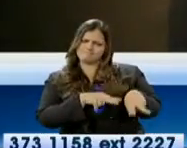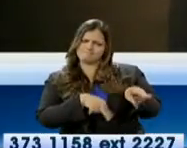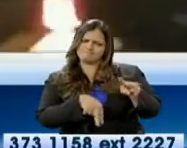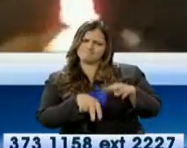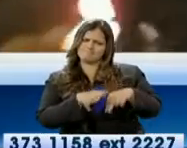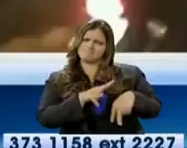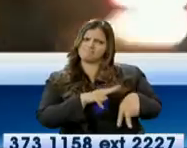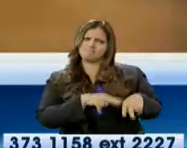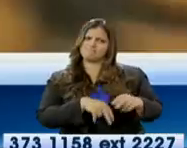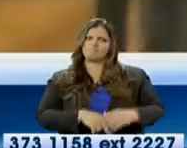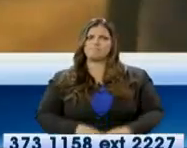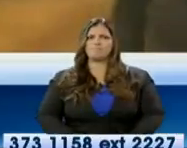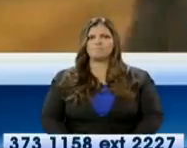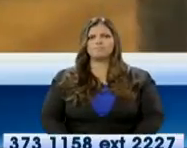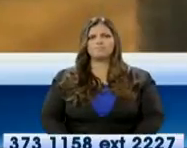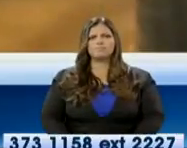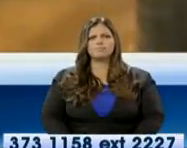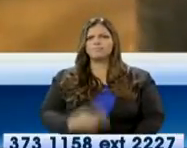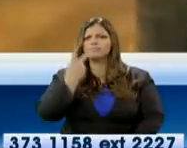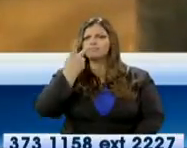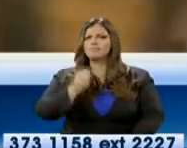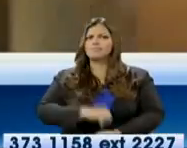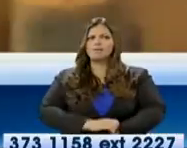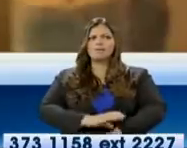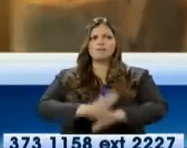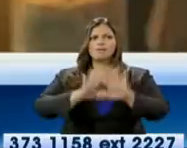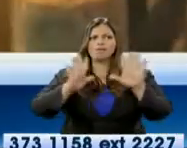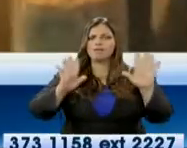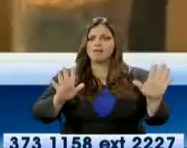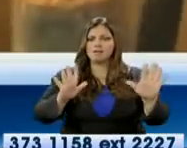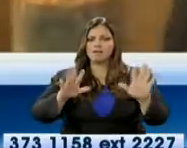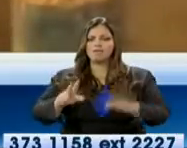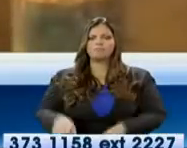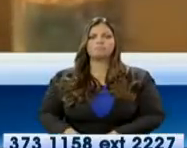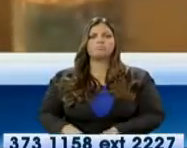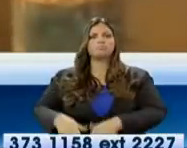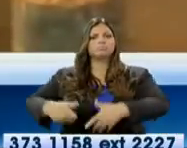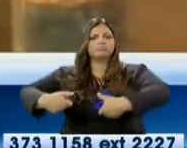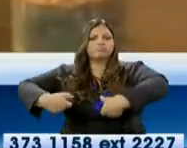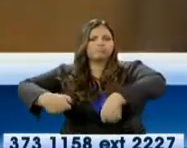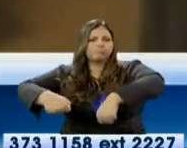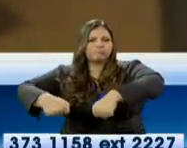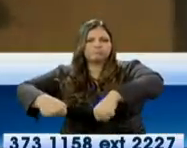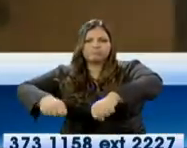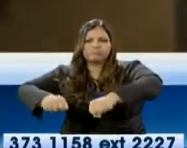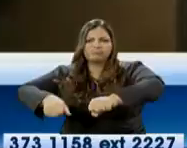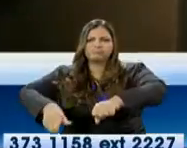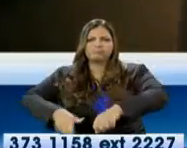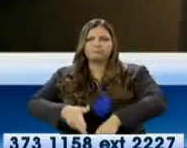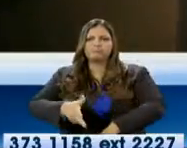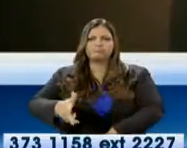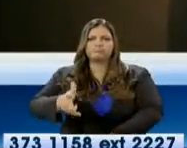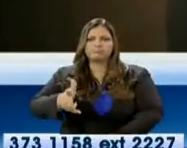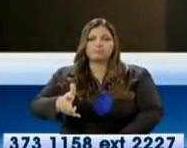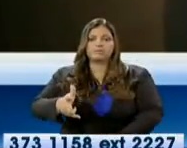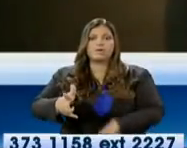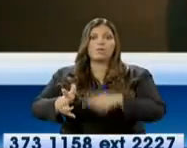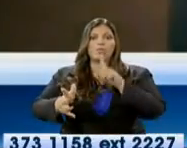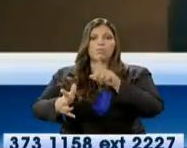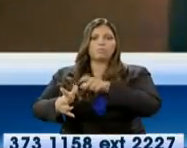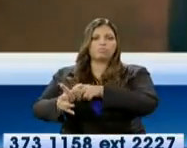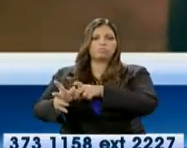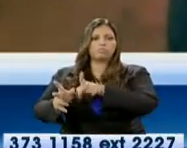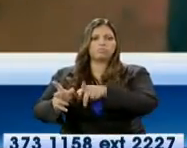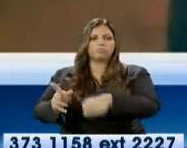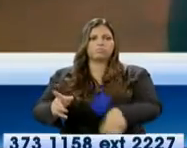El video permite observar cómo el acompañante del motociclista desembarca y de inmediato saca un arma con